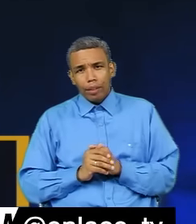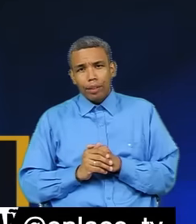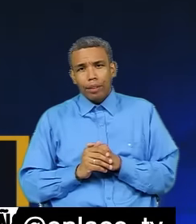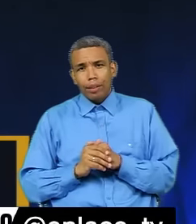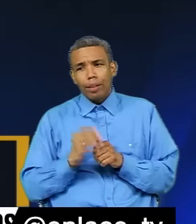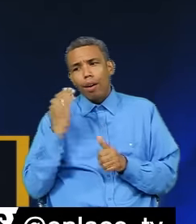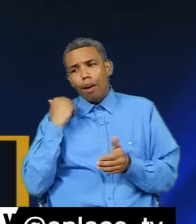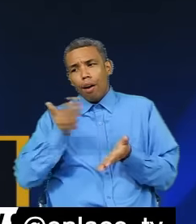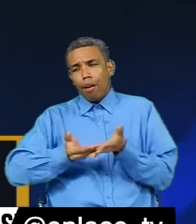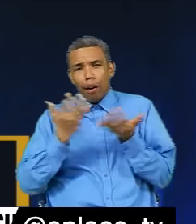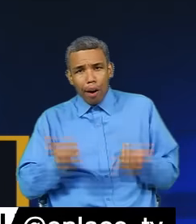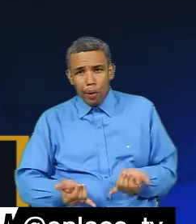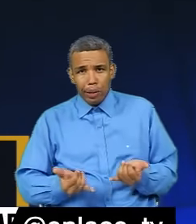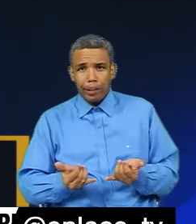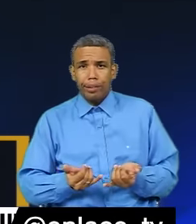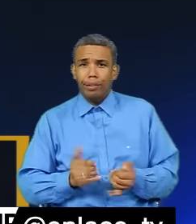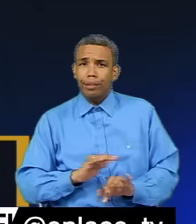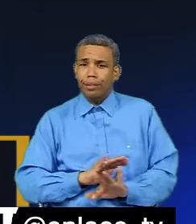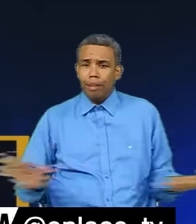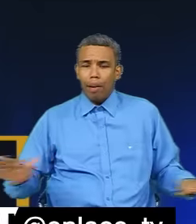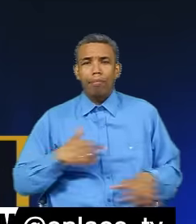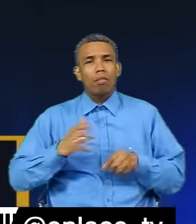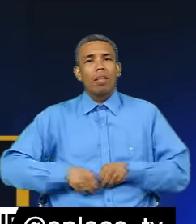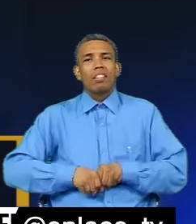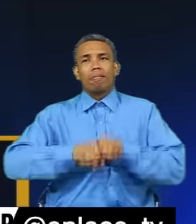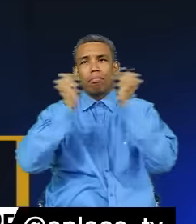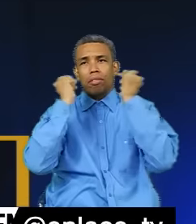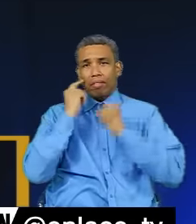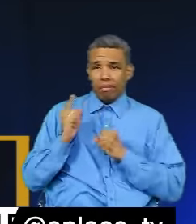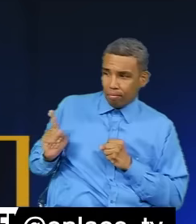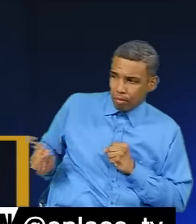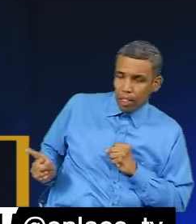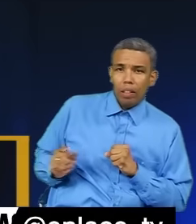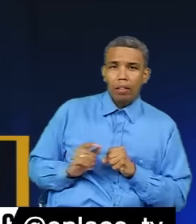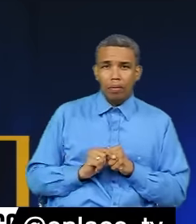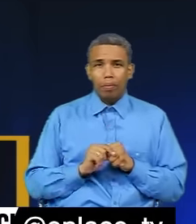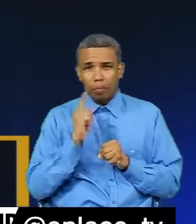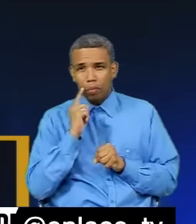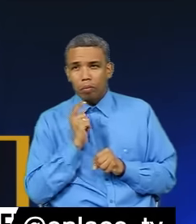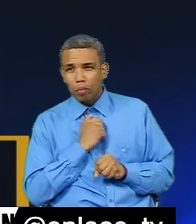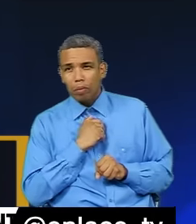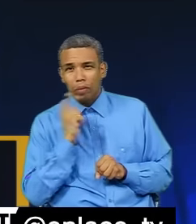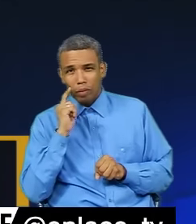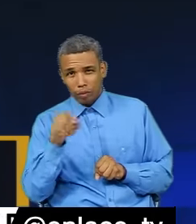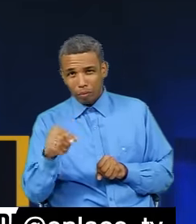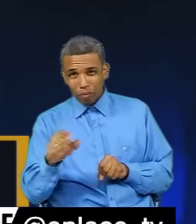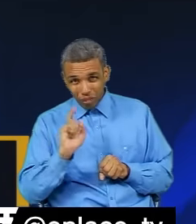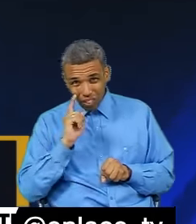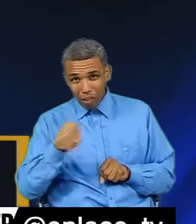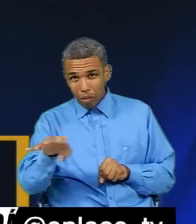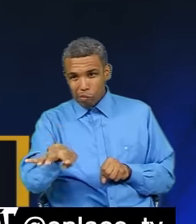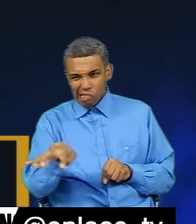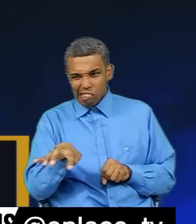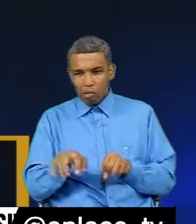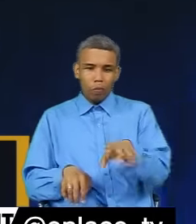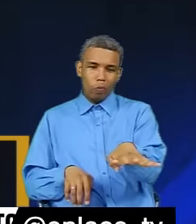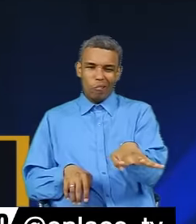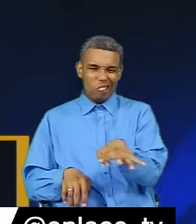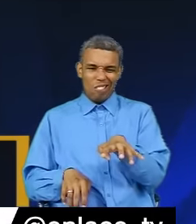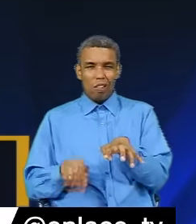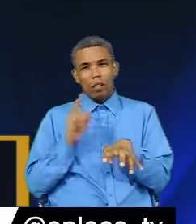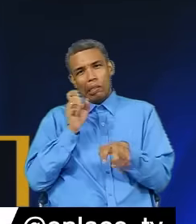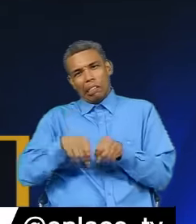diagonal 60 a la diagonal 56 del barrio Kennedy de Corinto nos hemos visto afectados.